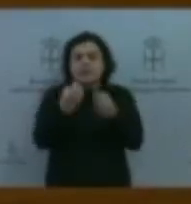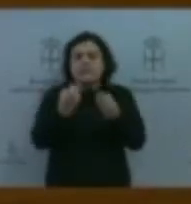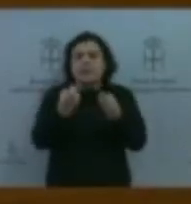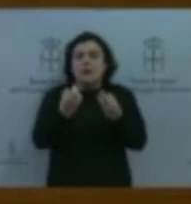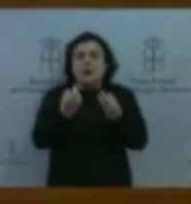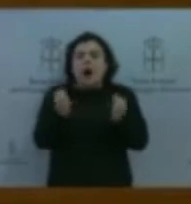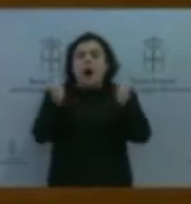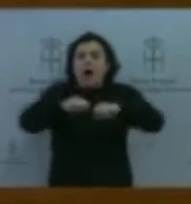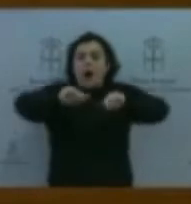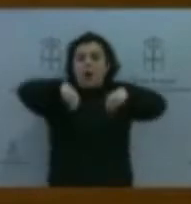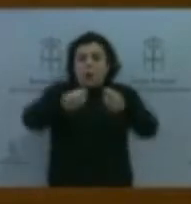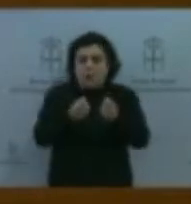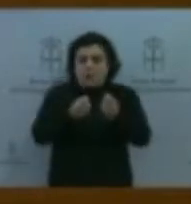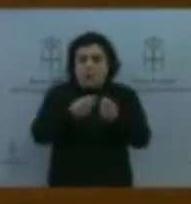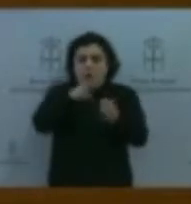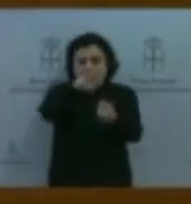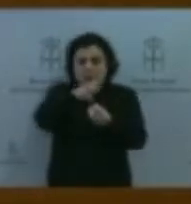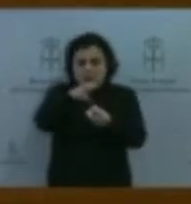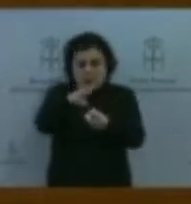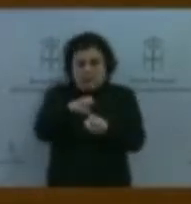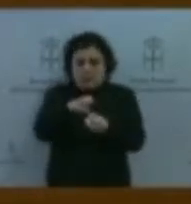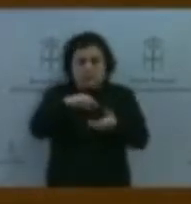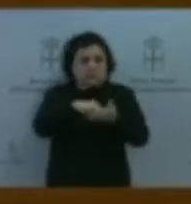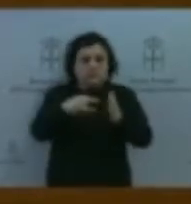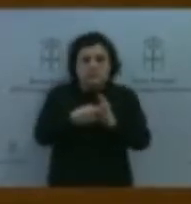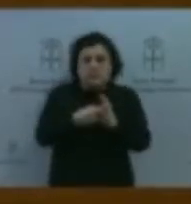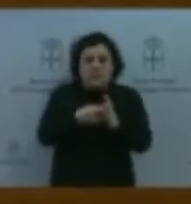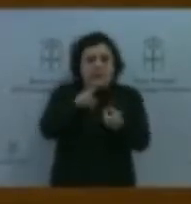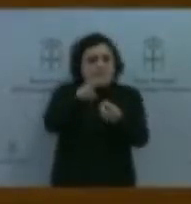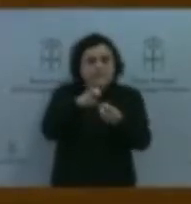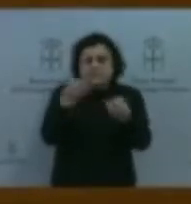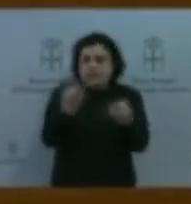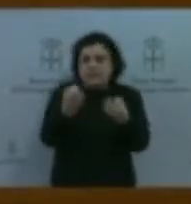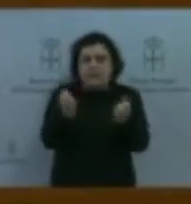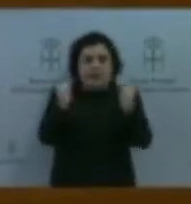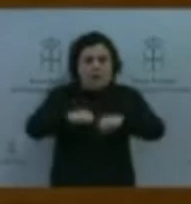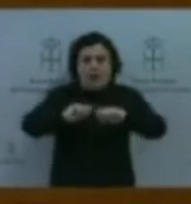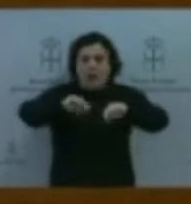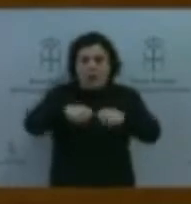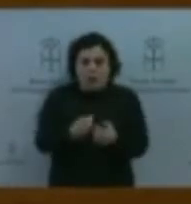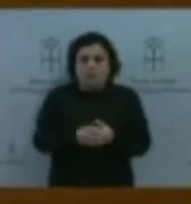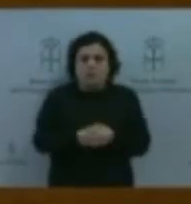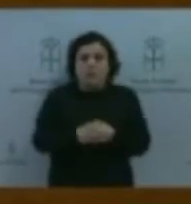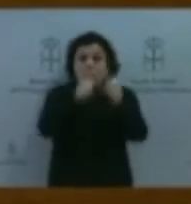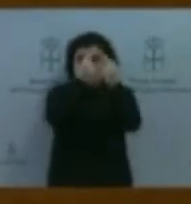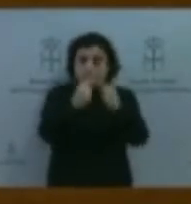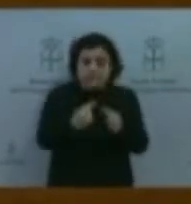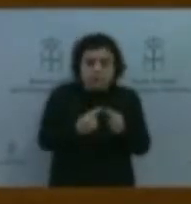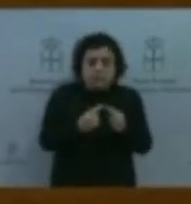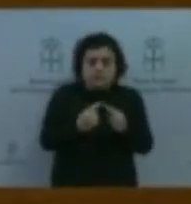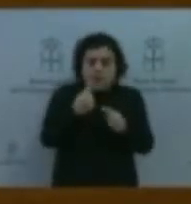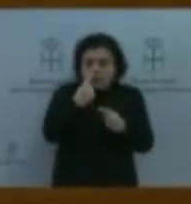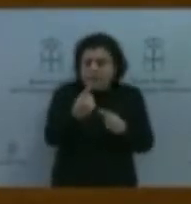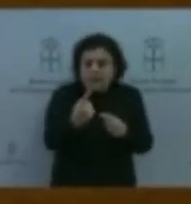sobre nuestro sistema fiscal. En estos presupuestos, en los del que viene y en el conjunto de la legislatura, quienes